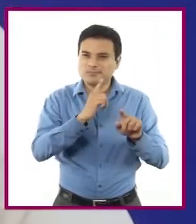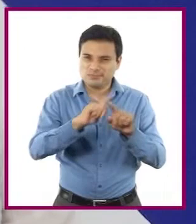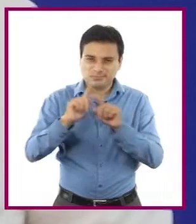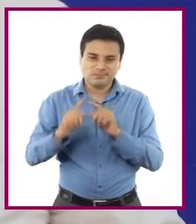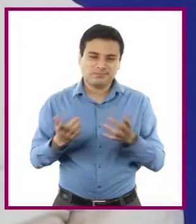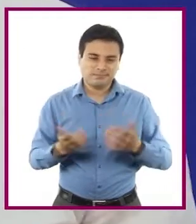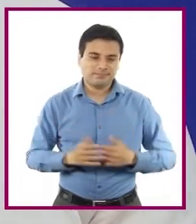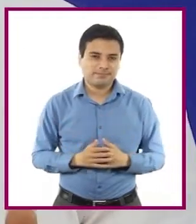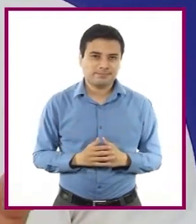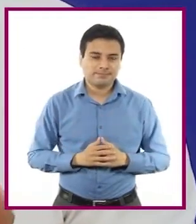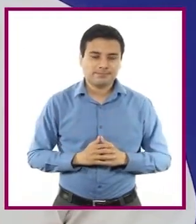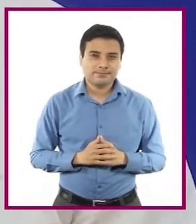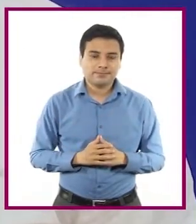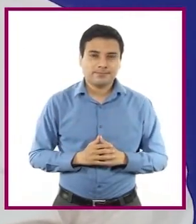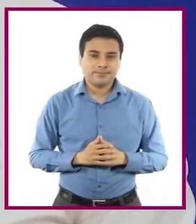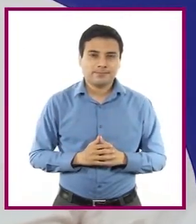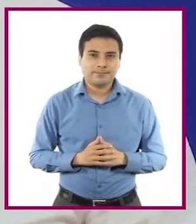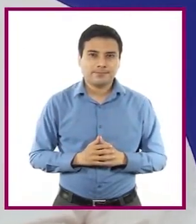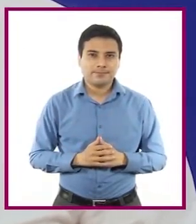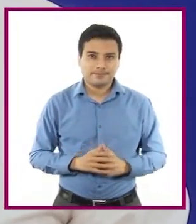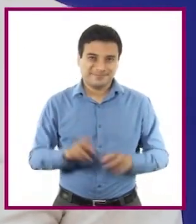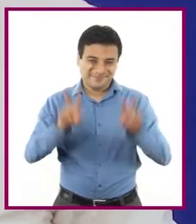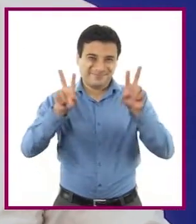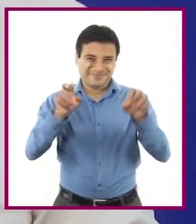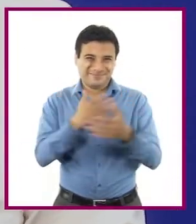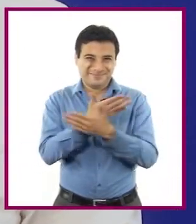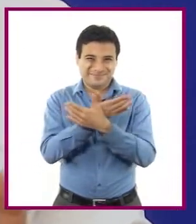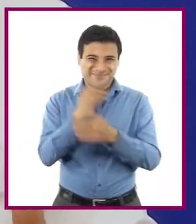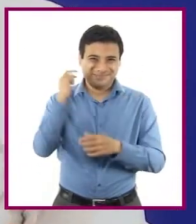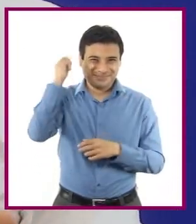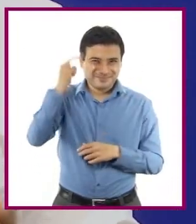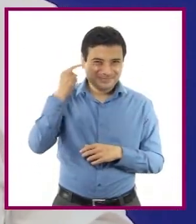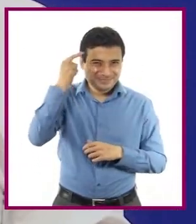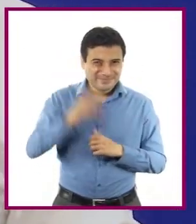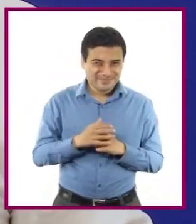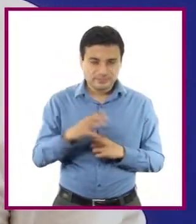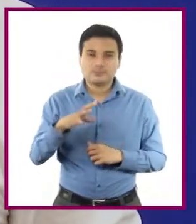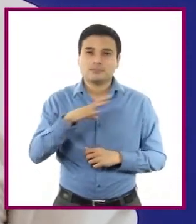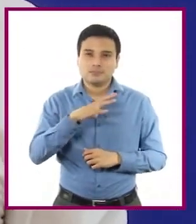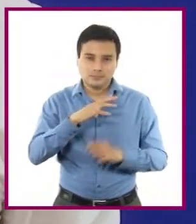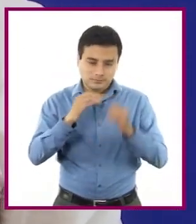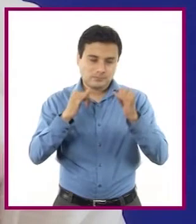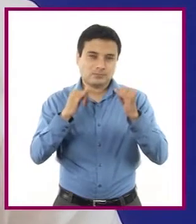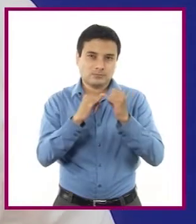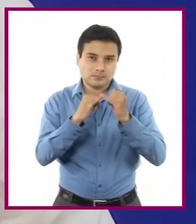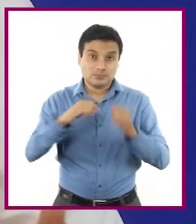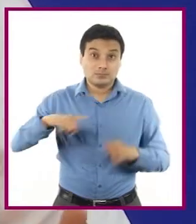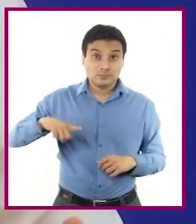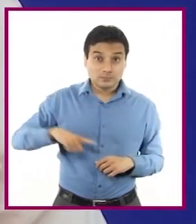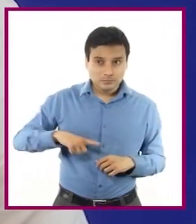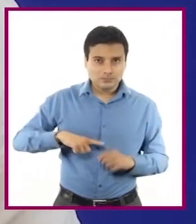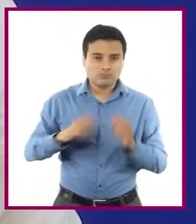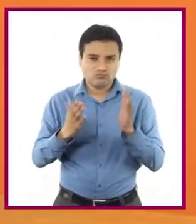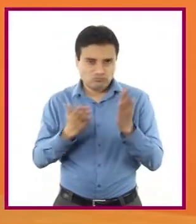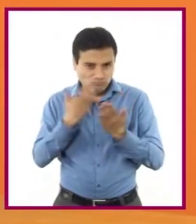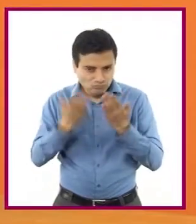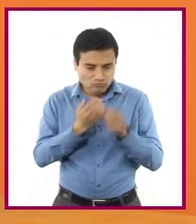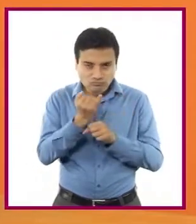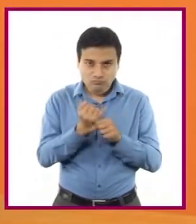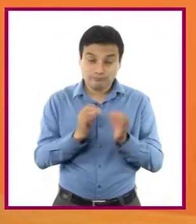materia. En el caso de la mariposa monarca, existen instituciones y agrupaciones que la estudian y la